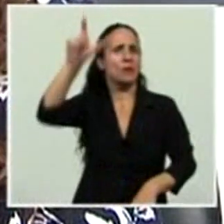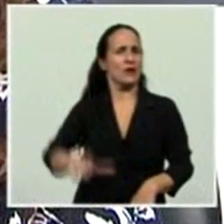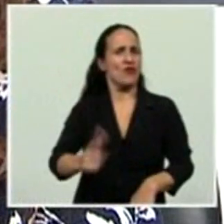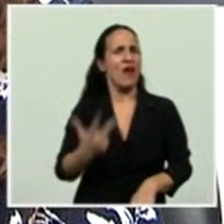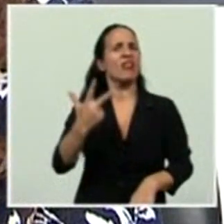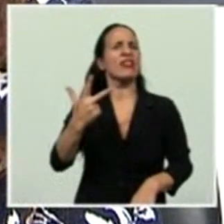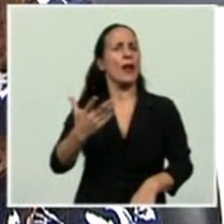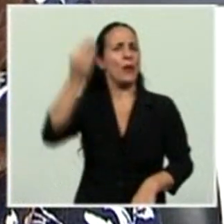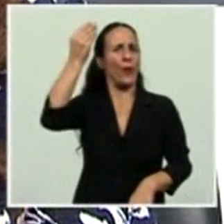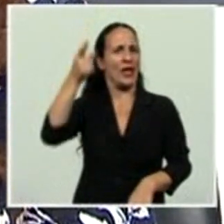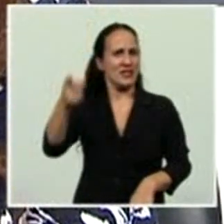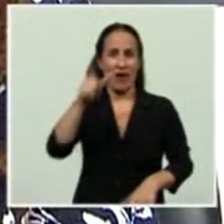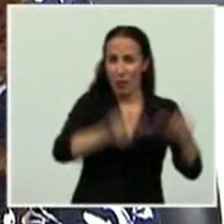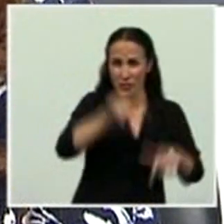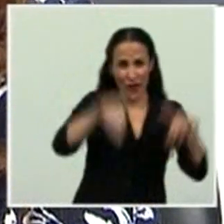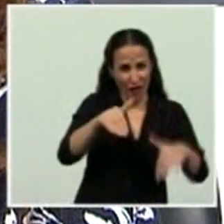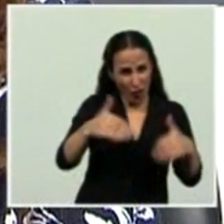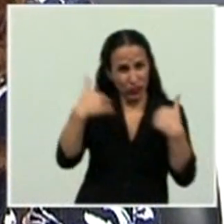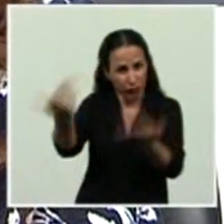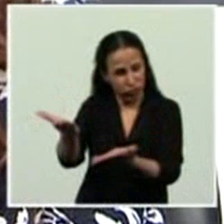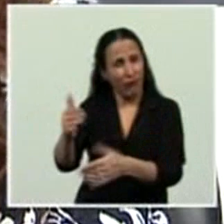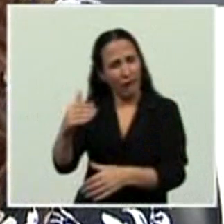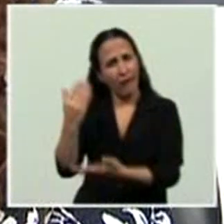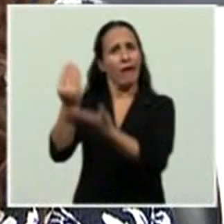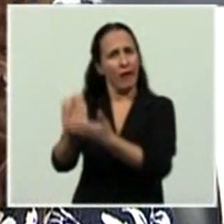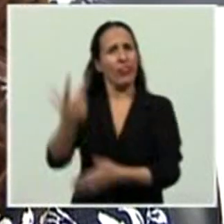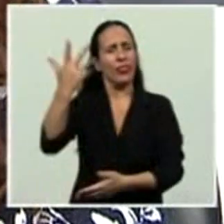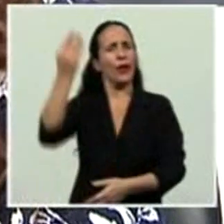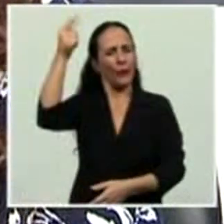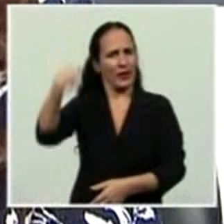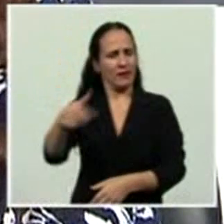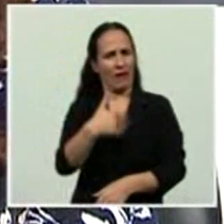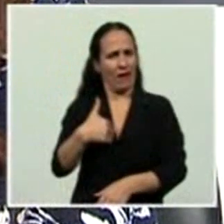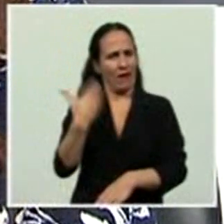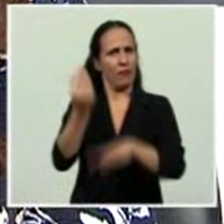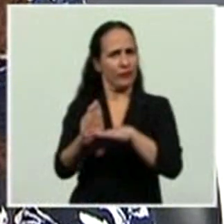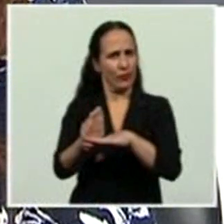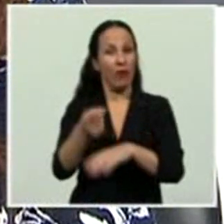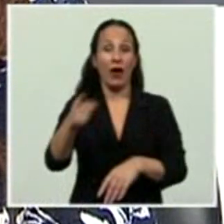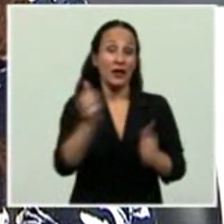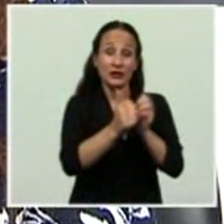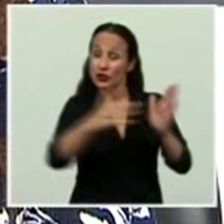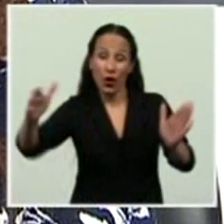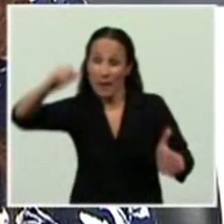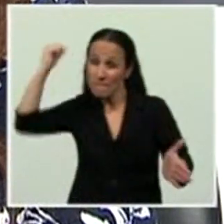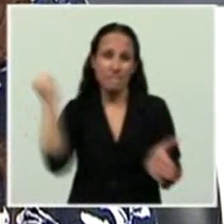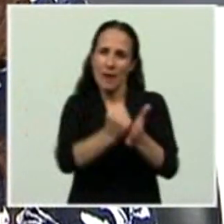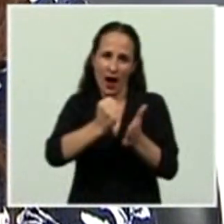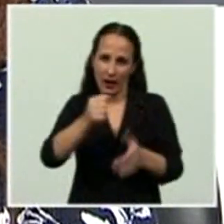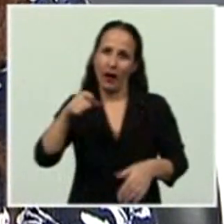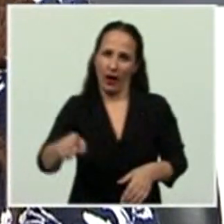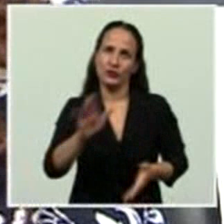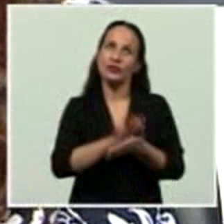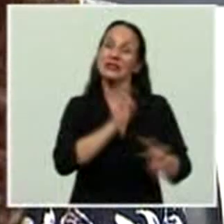tres veces por voluntad popular los destinos de la República y marcó la historia sin lugar a dudas del